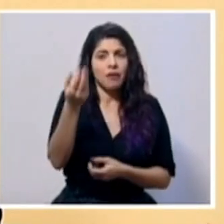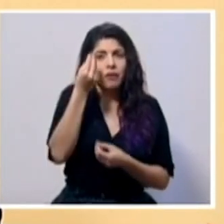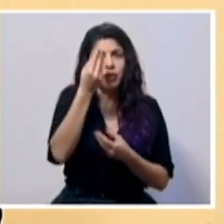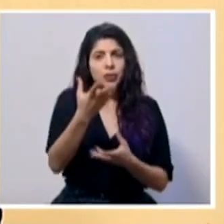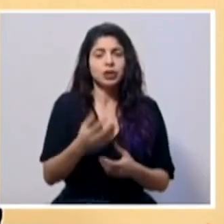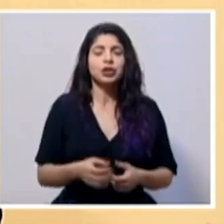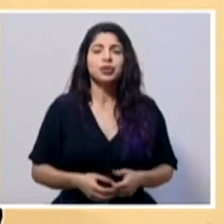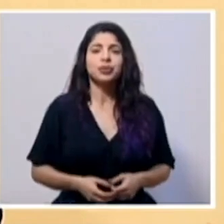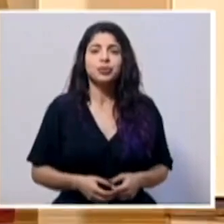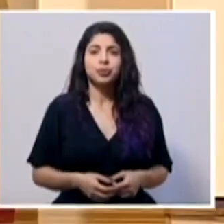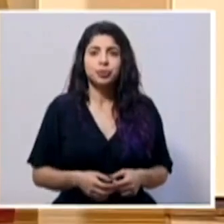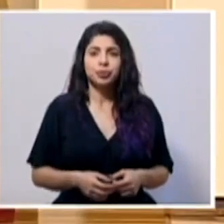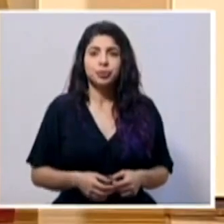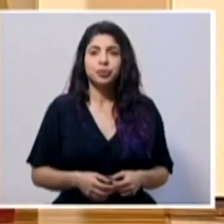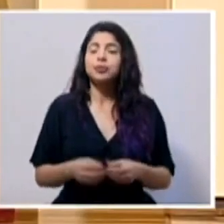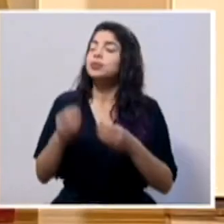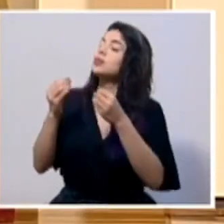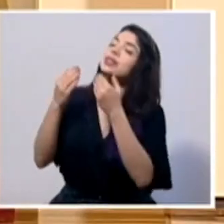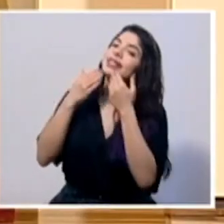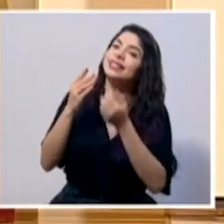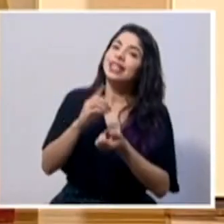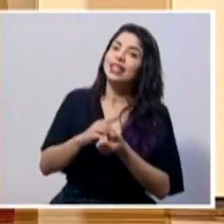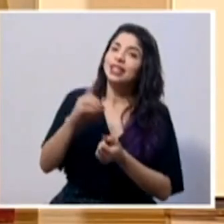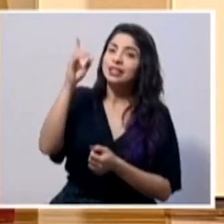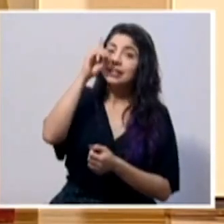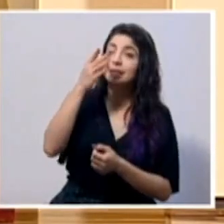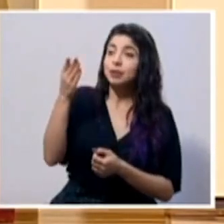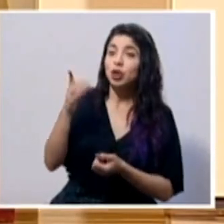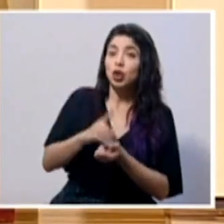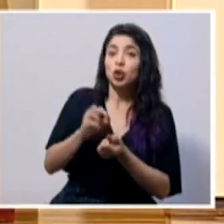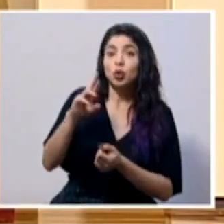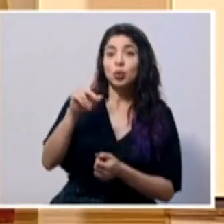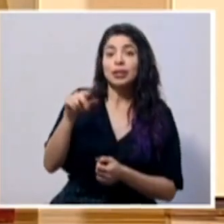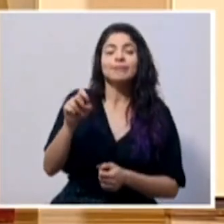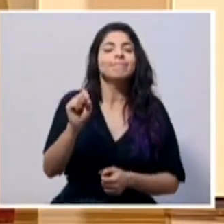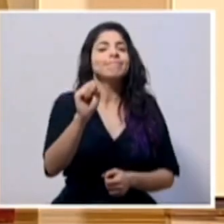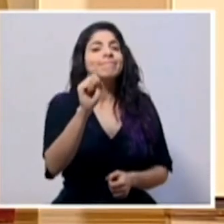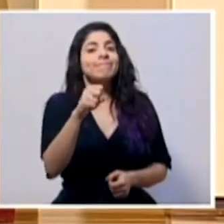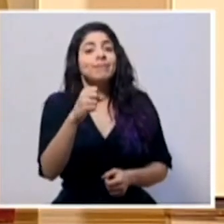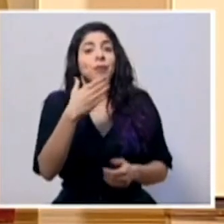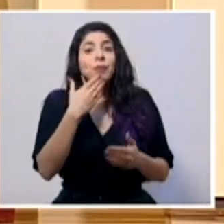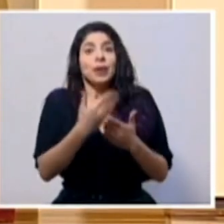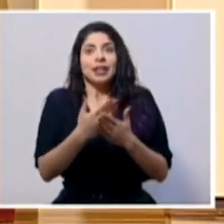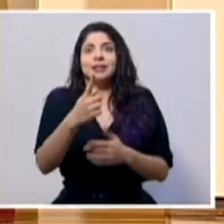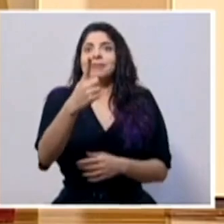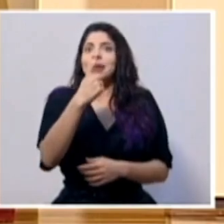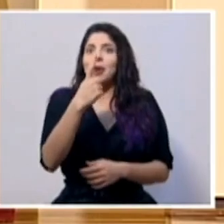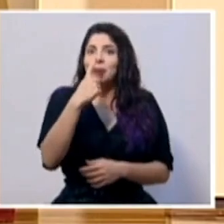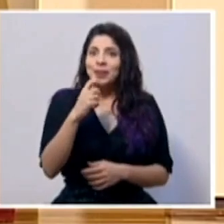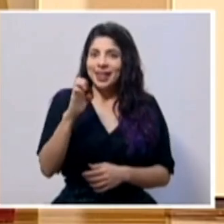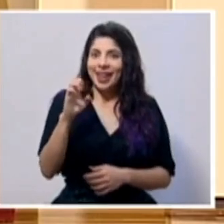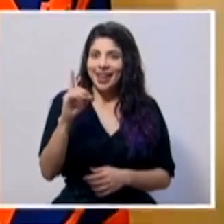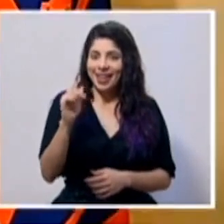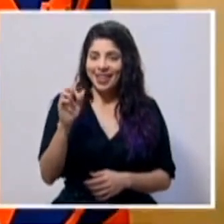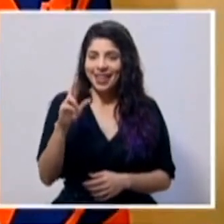a eso. Muchas gracias. Doctor Salas, doctor Ruiz. Bueno, muchas gracias por las preguntas, don